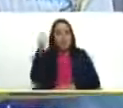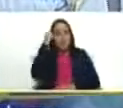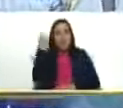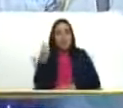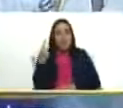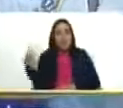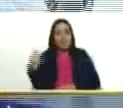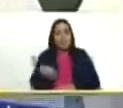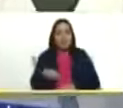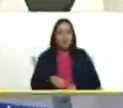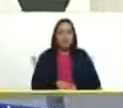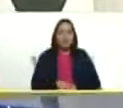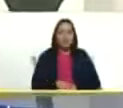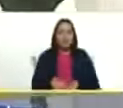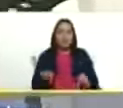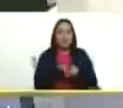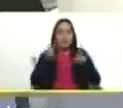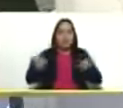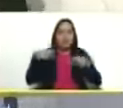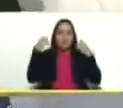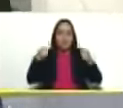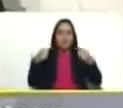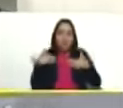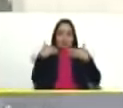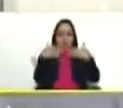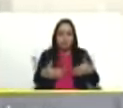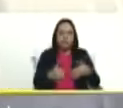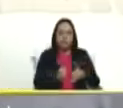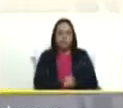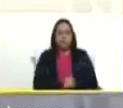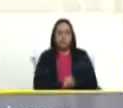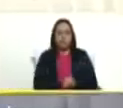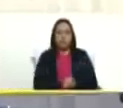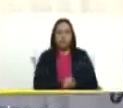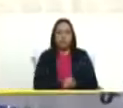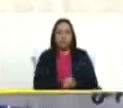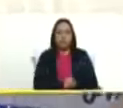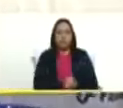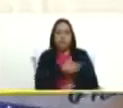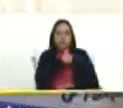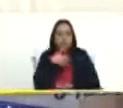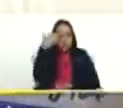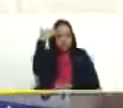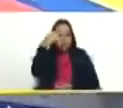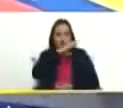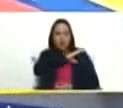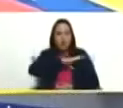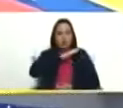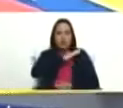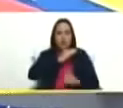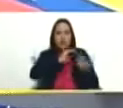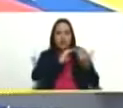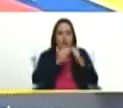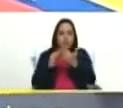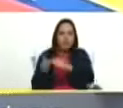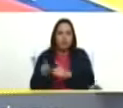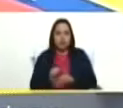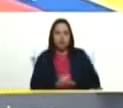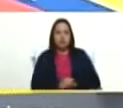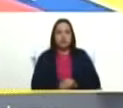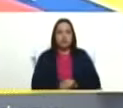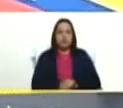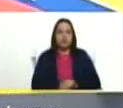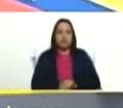todavía serán de victoria también y de avance. Quiero saludar a los consejos comunales,